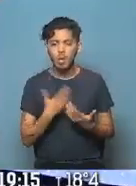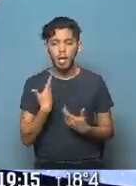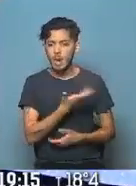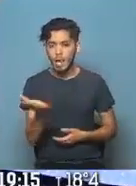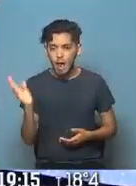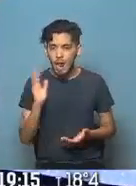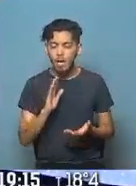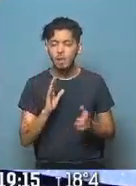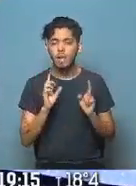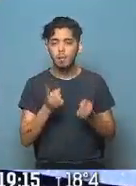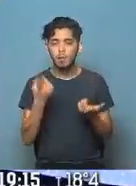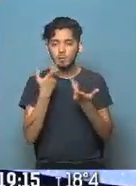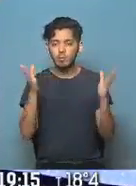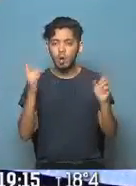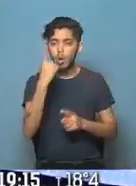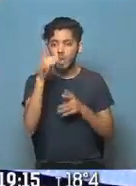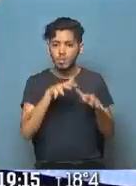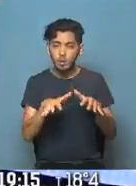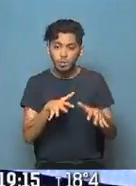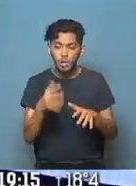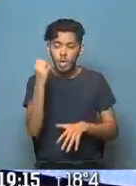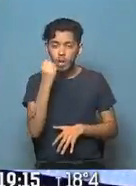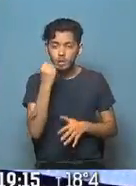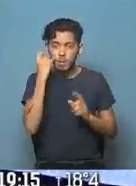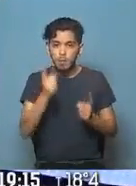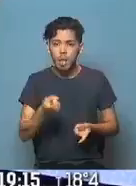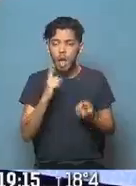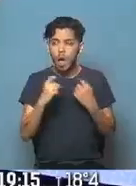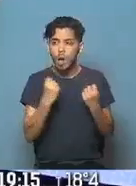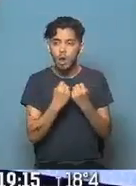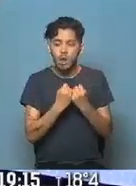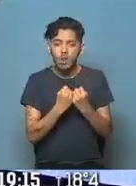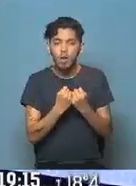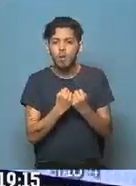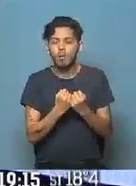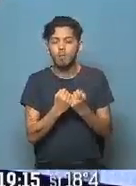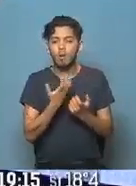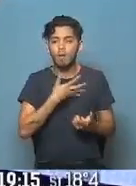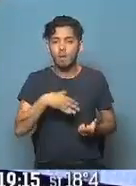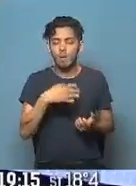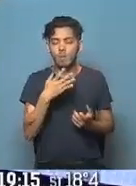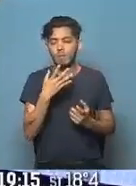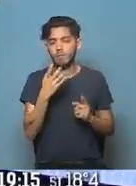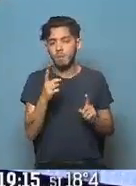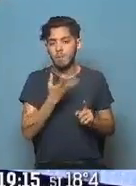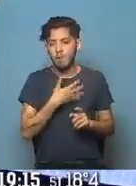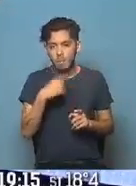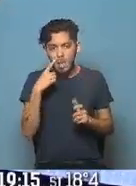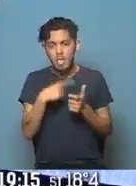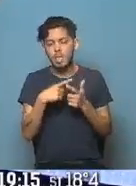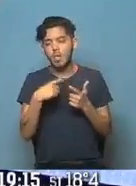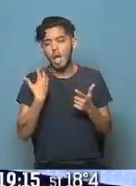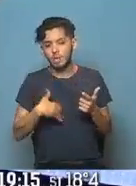generales, expresa una situación económica y un acuerdo con el Fondo Monetario Internacional que nosotros no creemos que ese sea el camino, ¿no? El